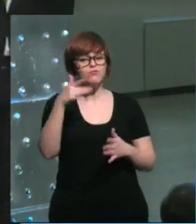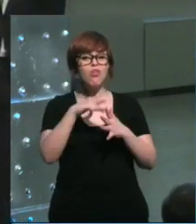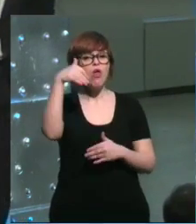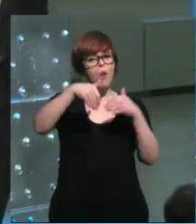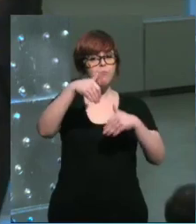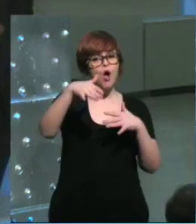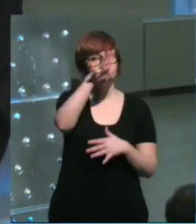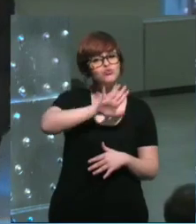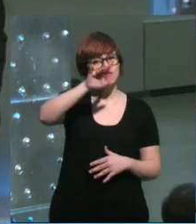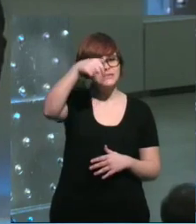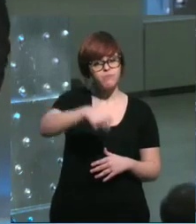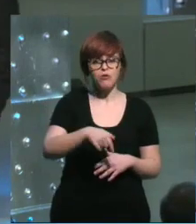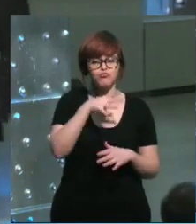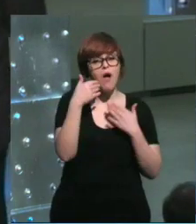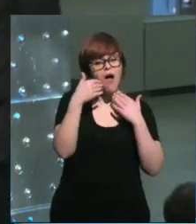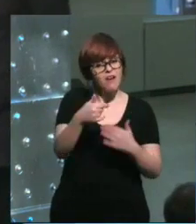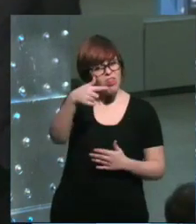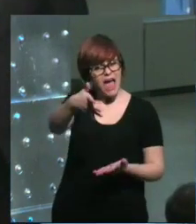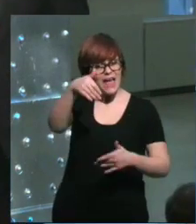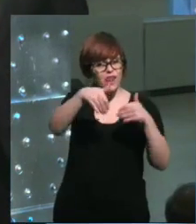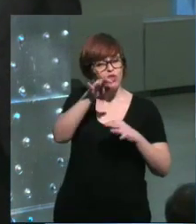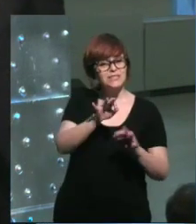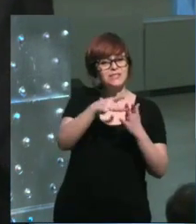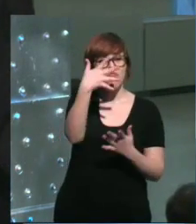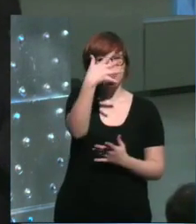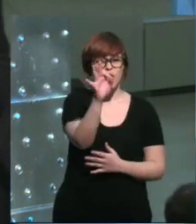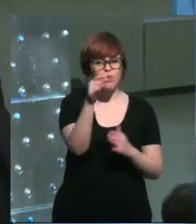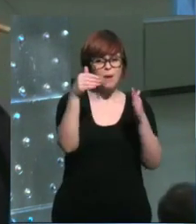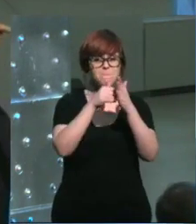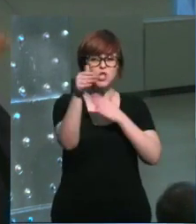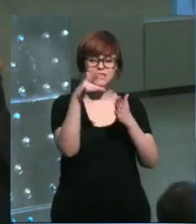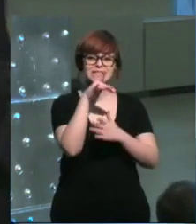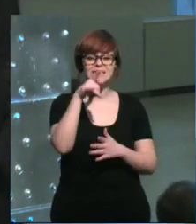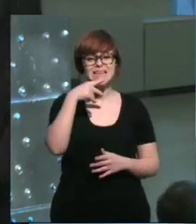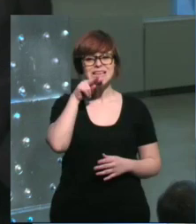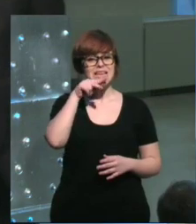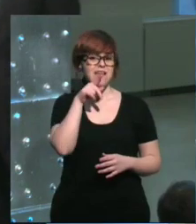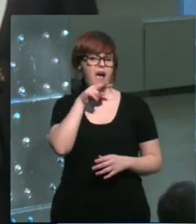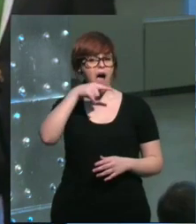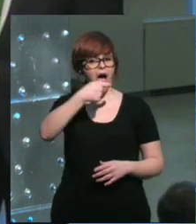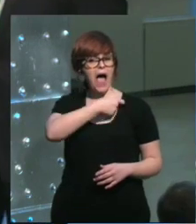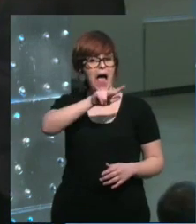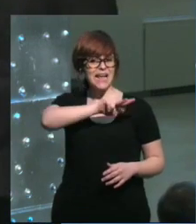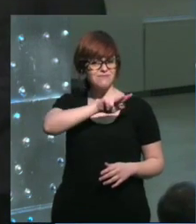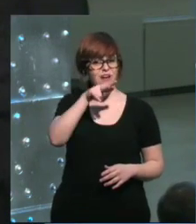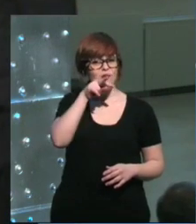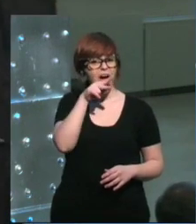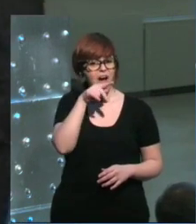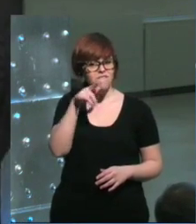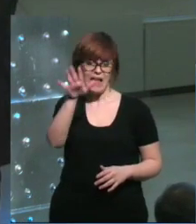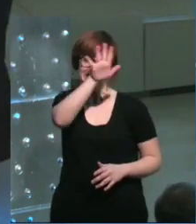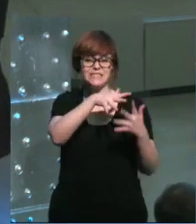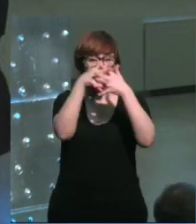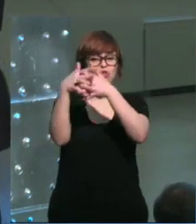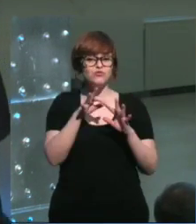estas elecciones fue el voto hispano. 50 millones de hispanoparlantes en Estados Unidos, más que la población de España. La renta per cápita de una